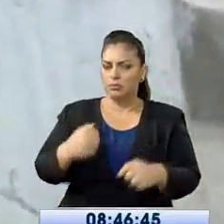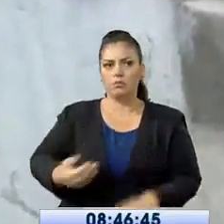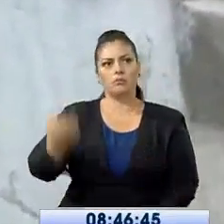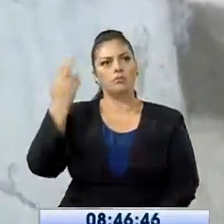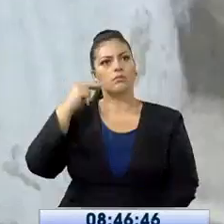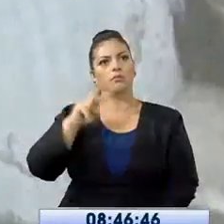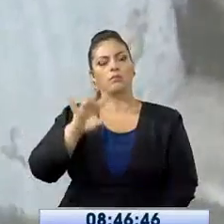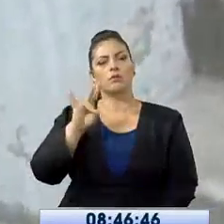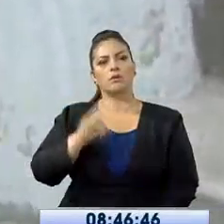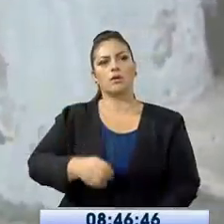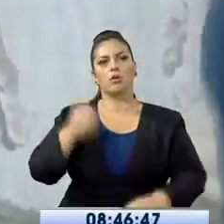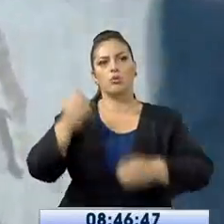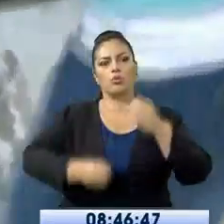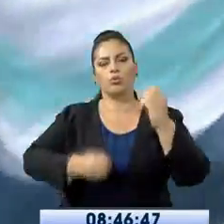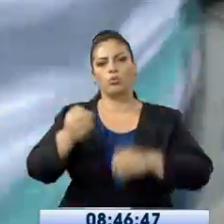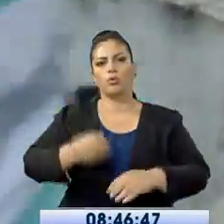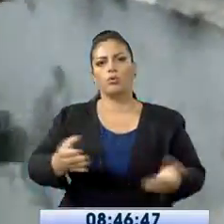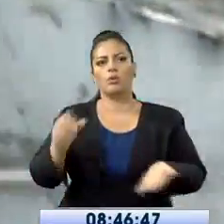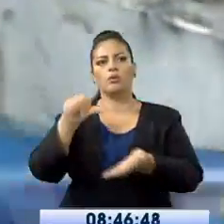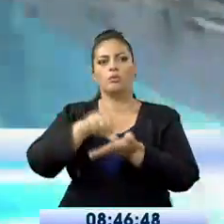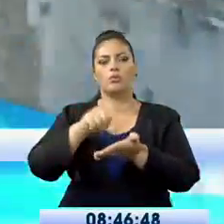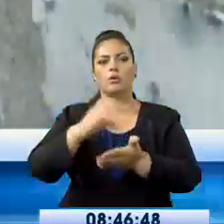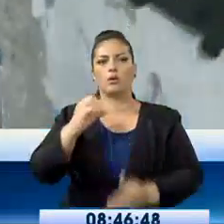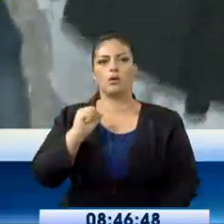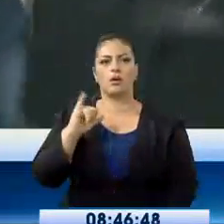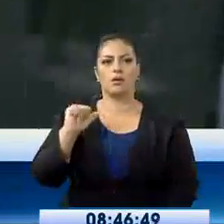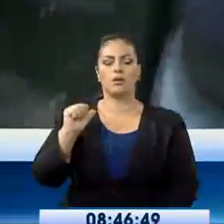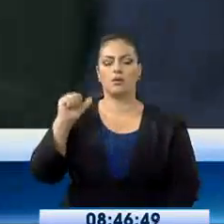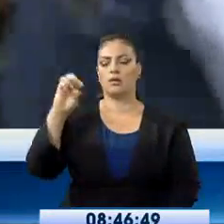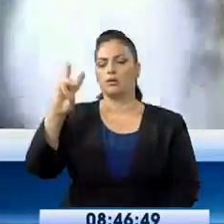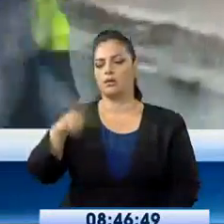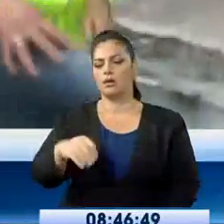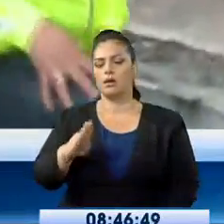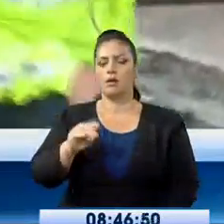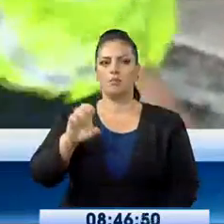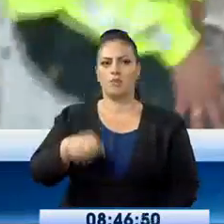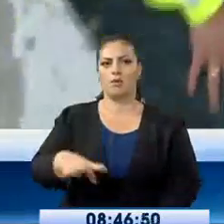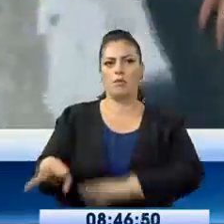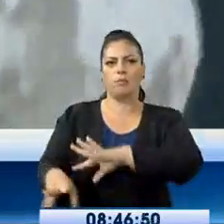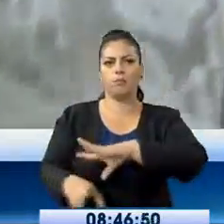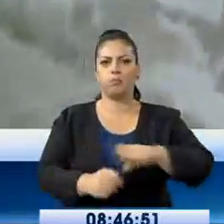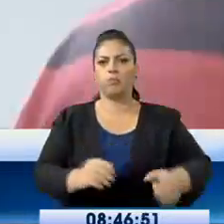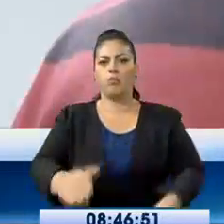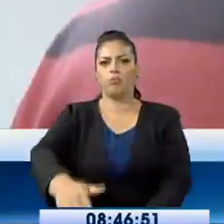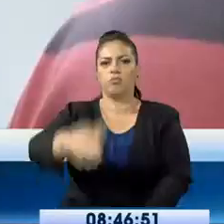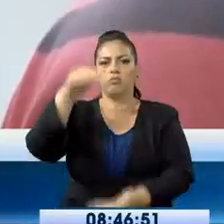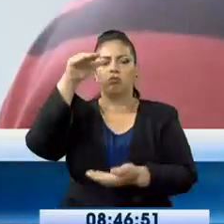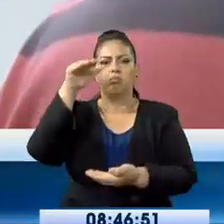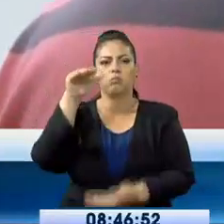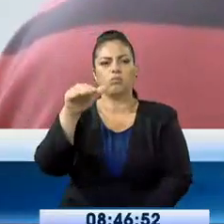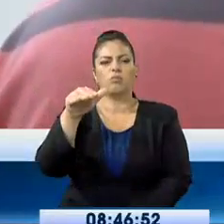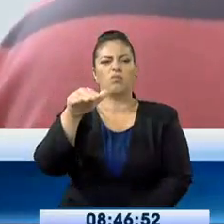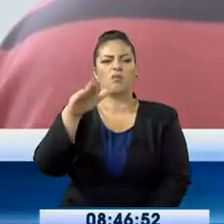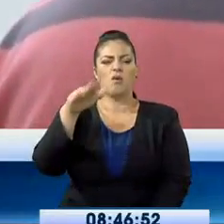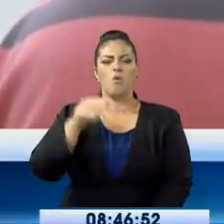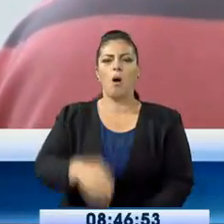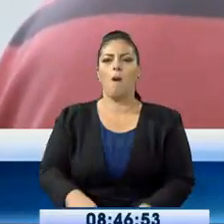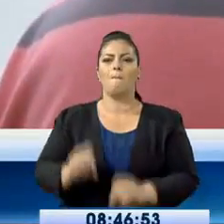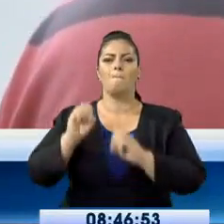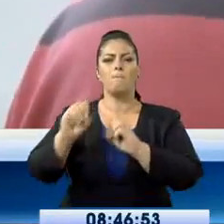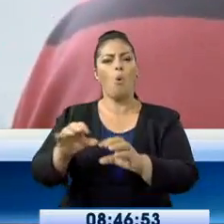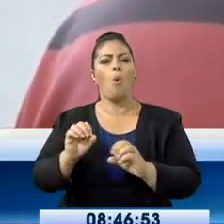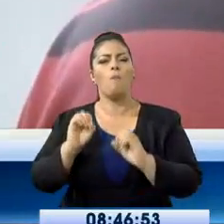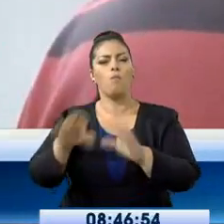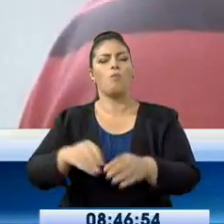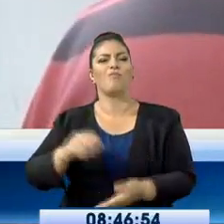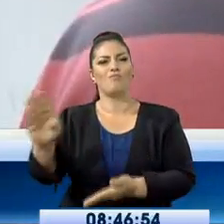octubre en la ciudad de Cayambe. Entre las cosas que se llevaron estaban equipos que eran parte de su disco móvil. Te salí a trabajar y por la mañana y